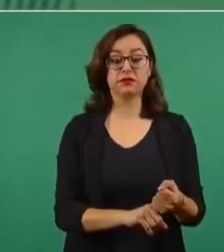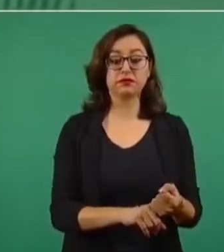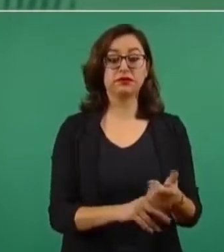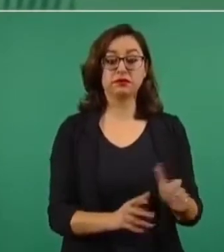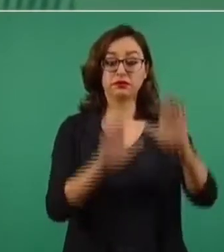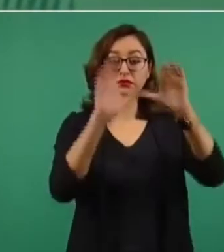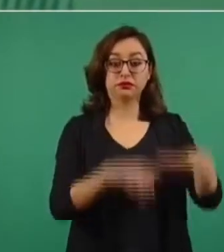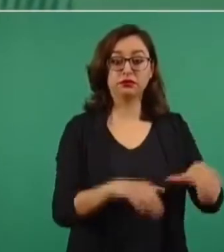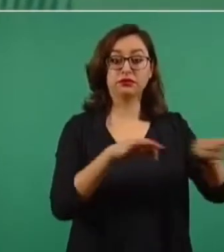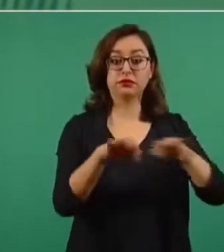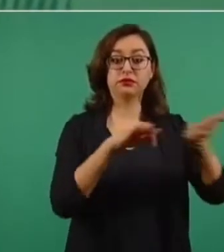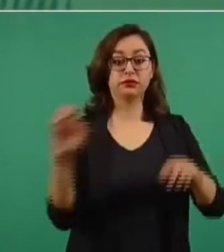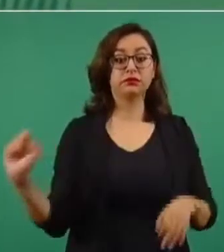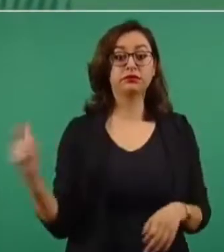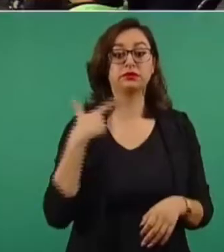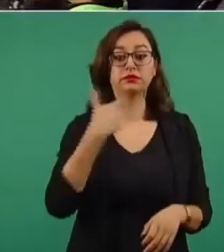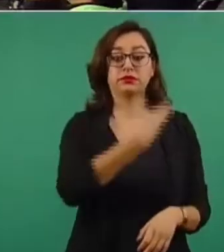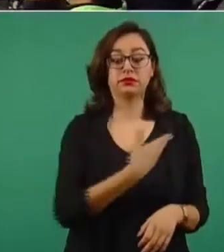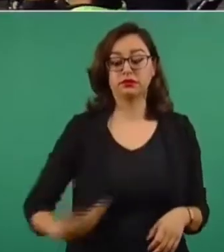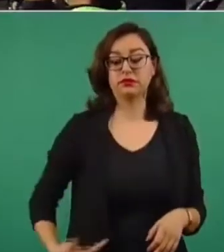al expresidente Calderón,